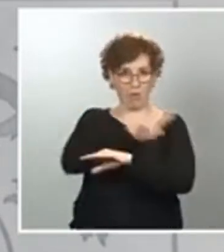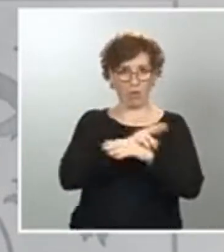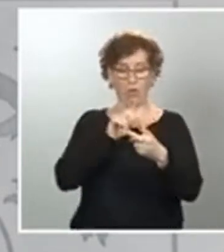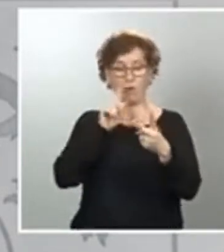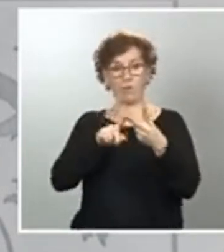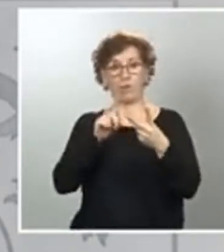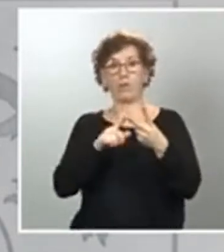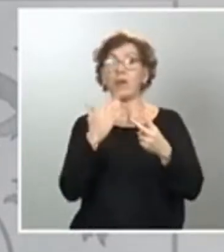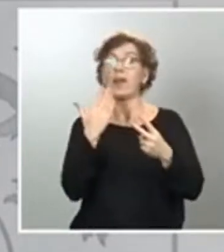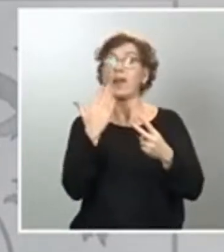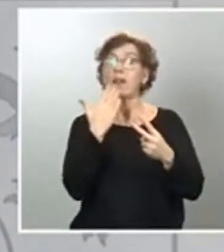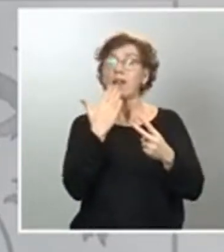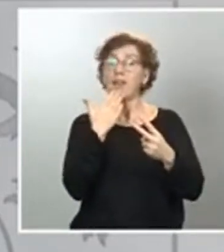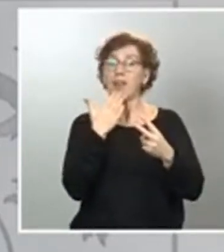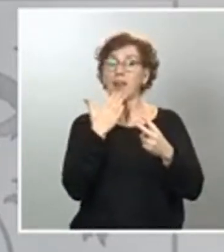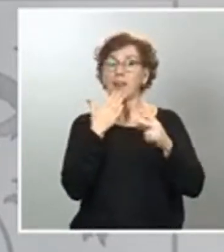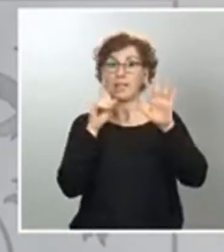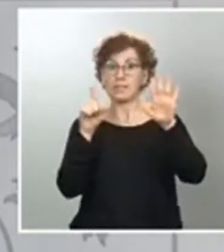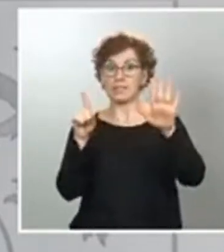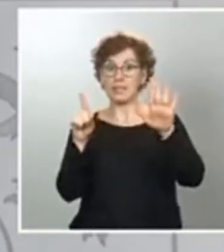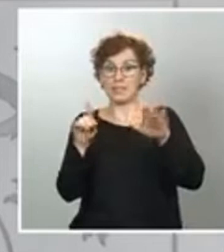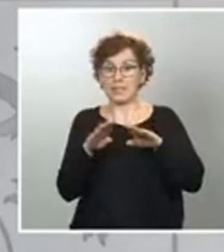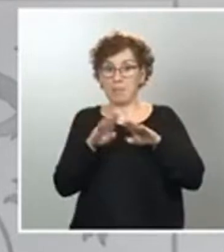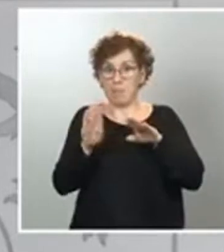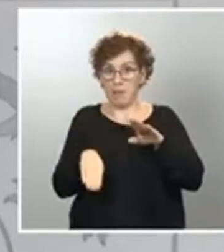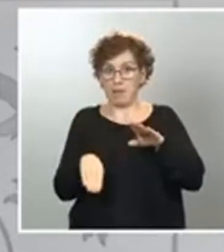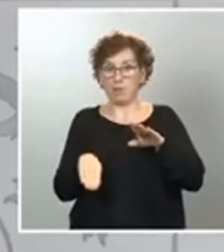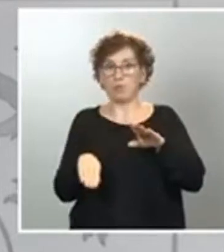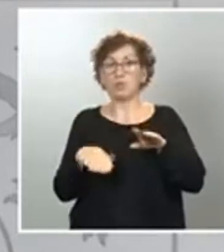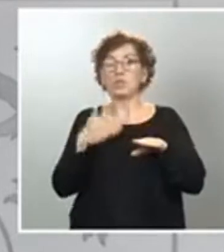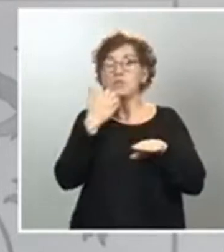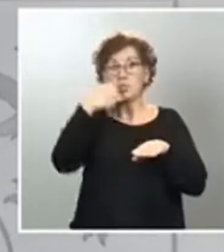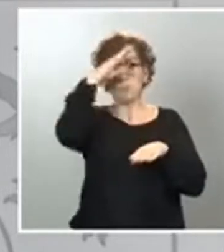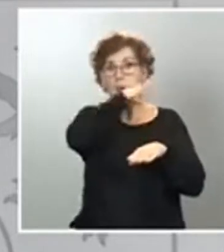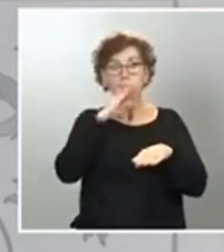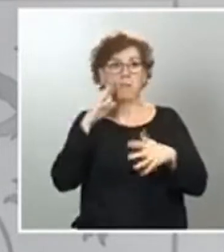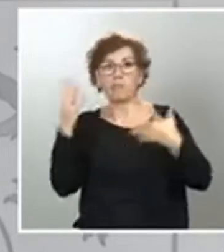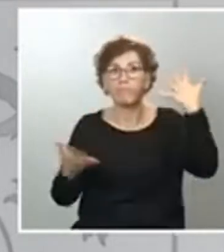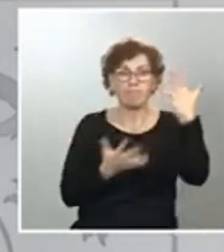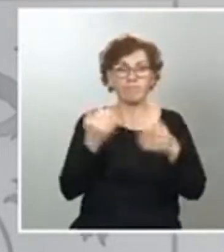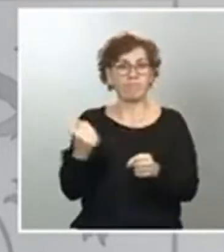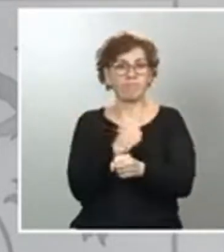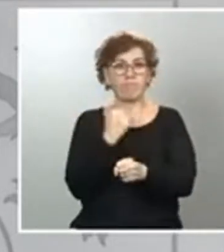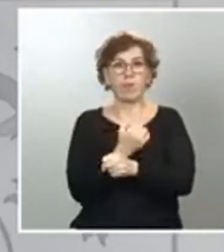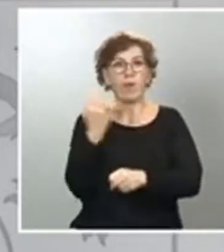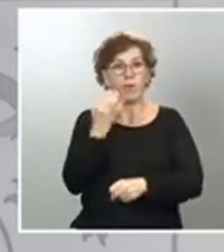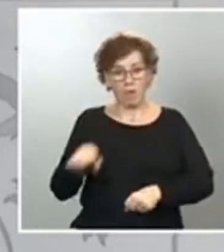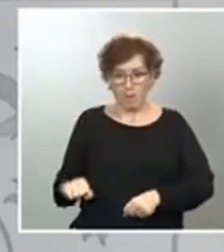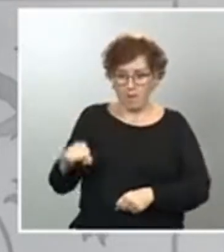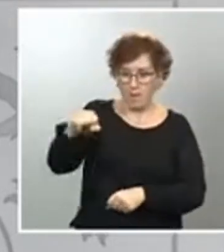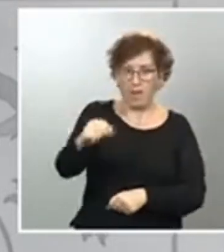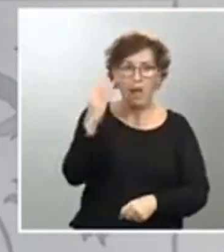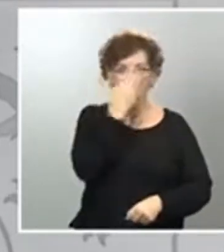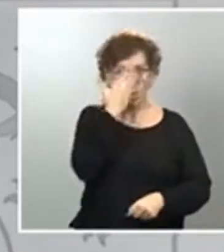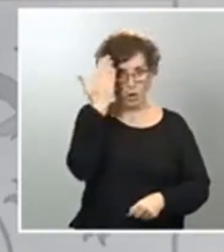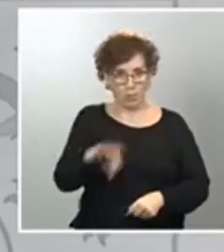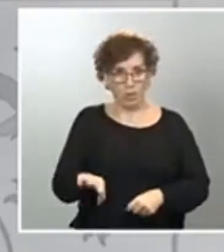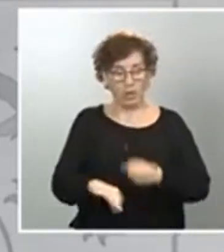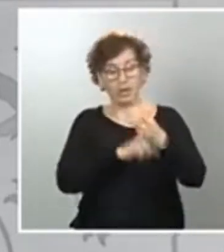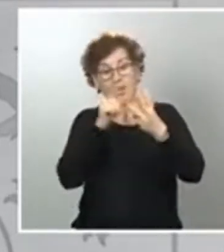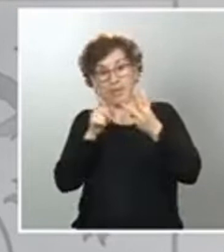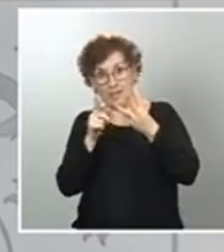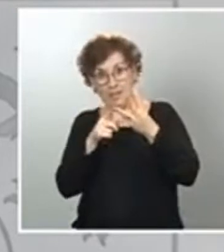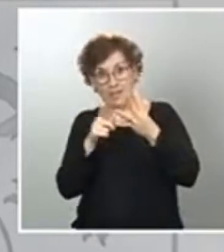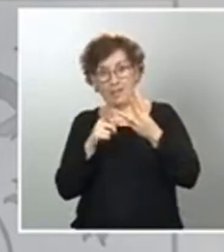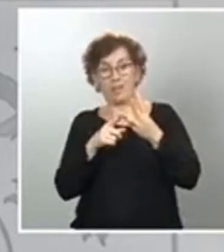puedan acudir a los centros en caso de que ambos padres tengan que trabajar presencialmente y, lógicamente, también para celebrar la